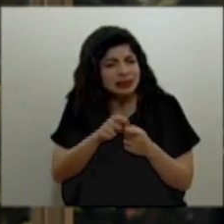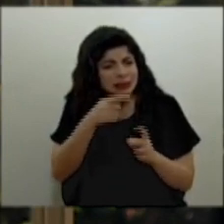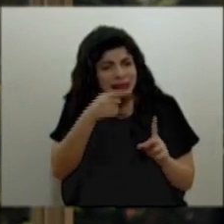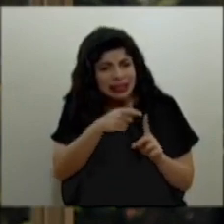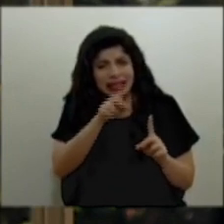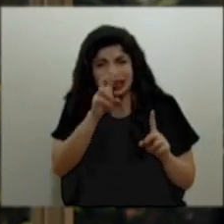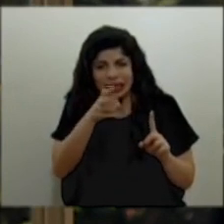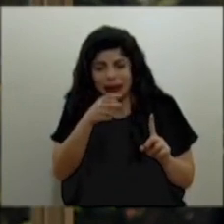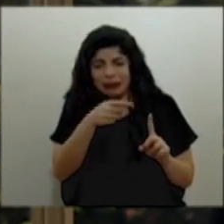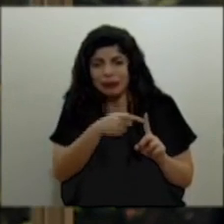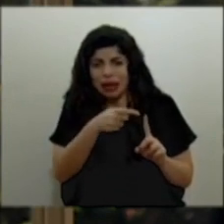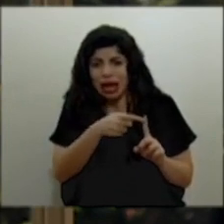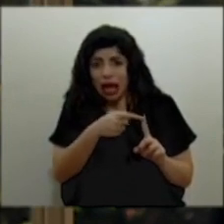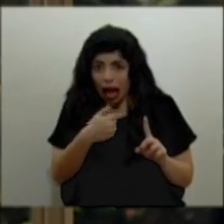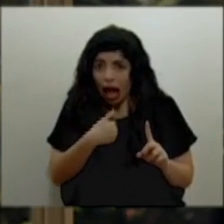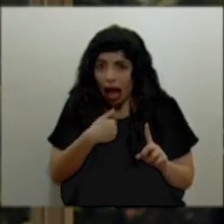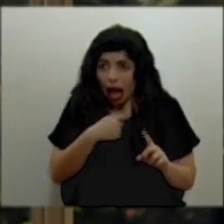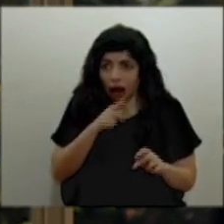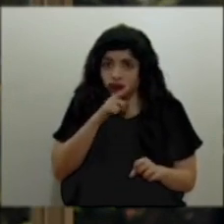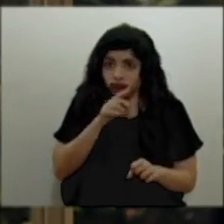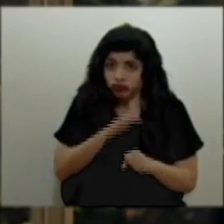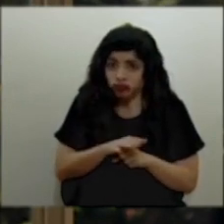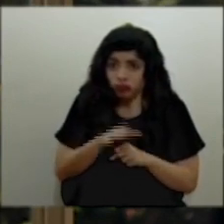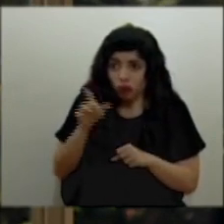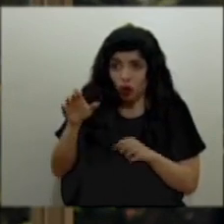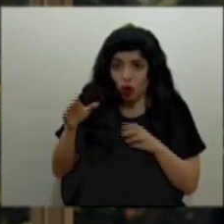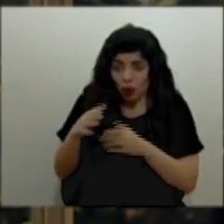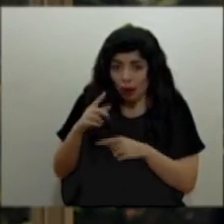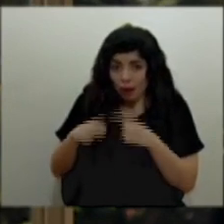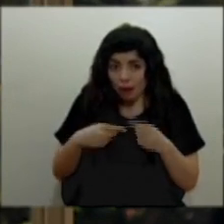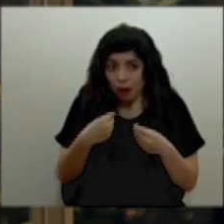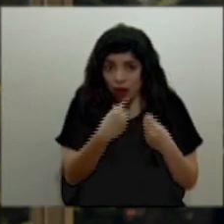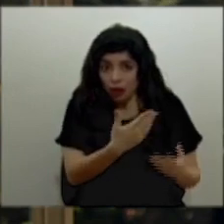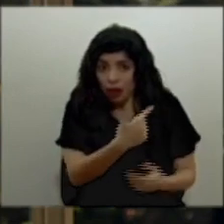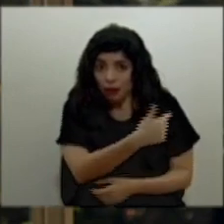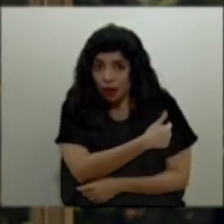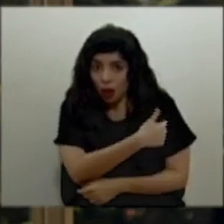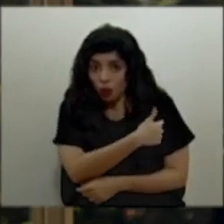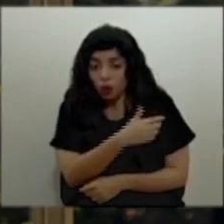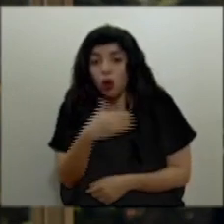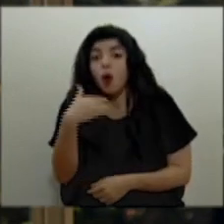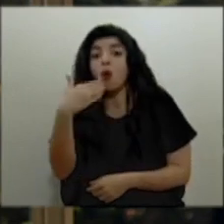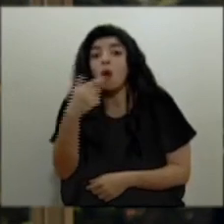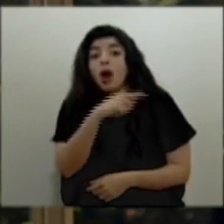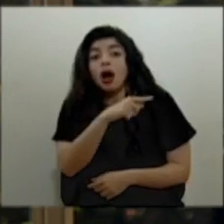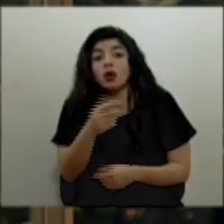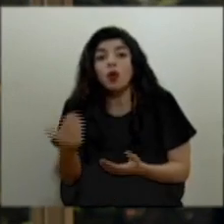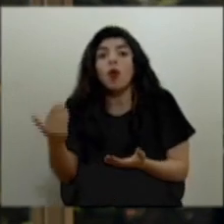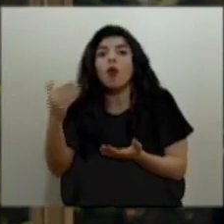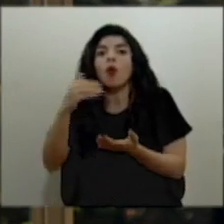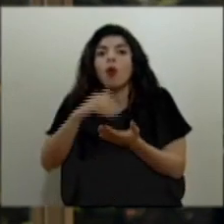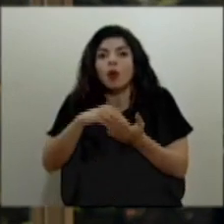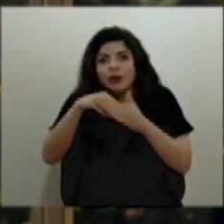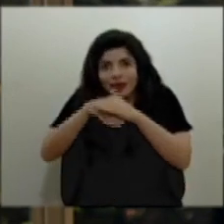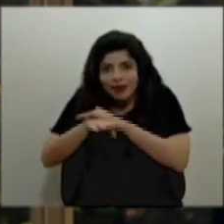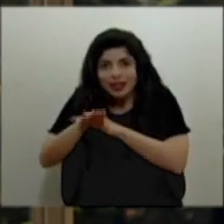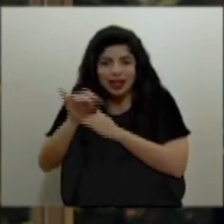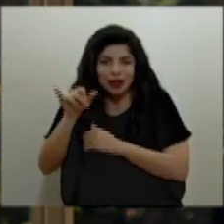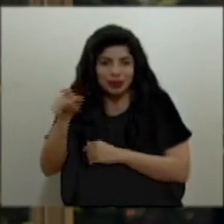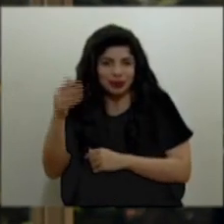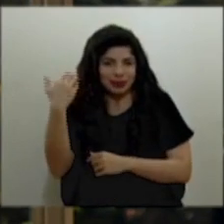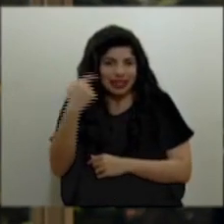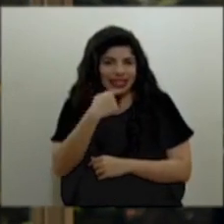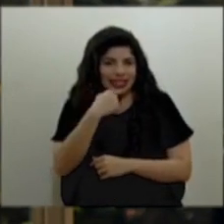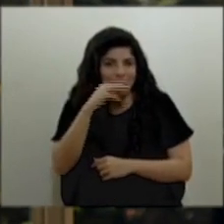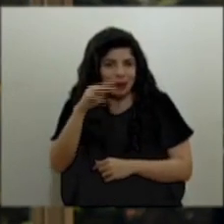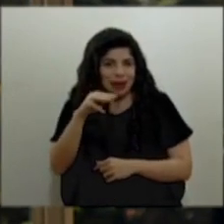punto. ¿Hay una garantía de que la comisión los vaya a vacunar cuando sean reincorporados, como ustedes lo informaron